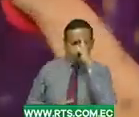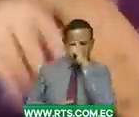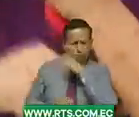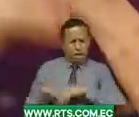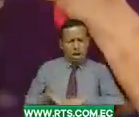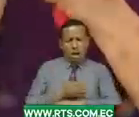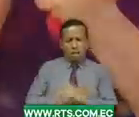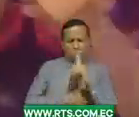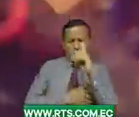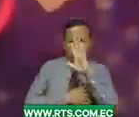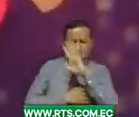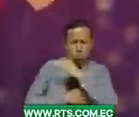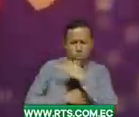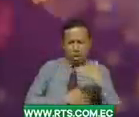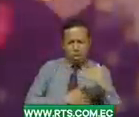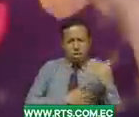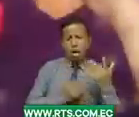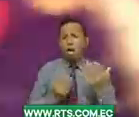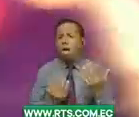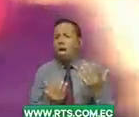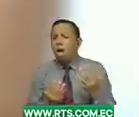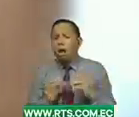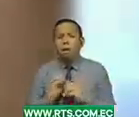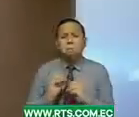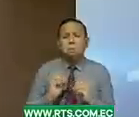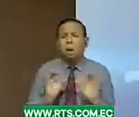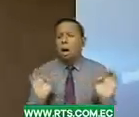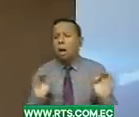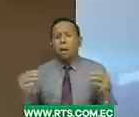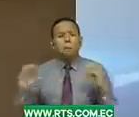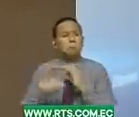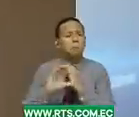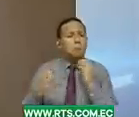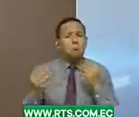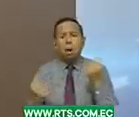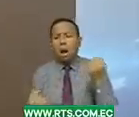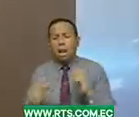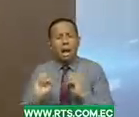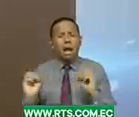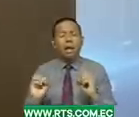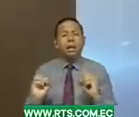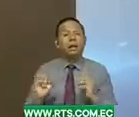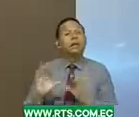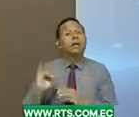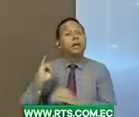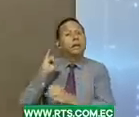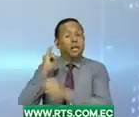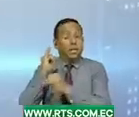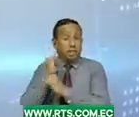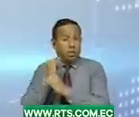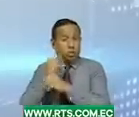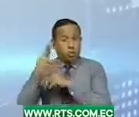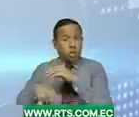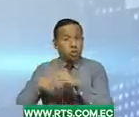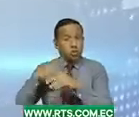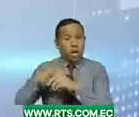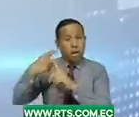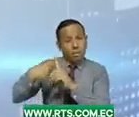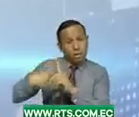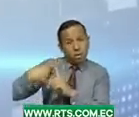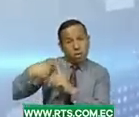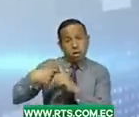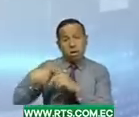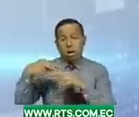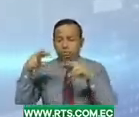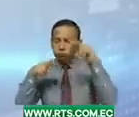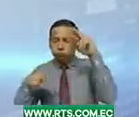estoy esperando taxi, no hay movilidad, no hay carro. Según el Instituto Nacional de Meteorología e Hidrología, existirá